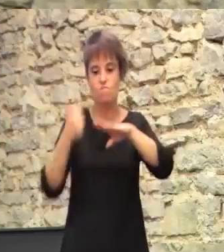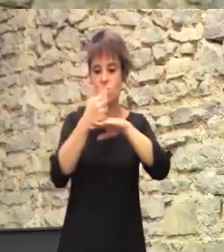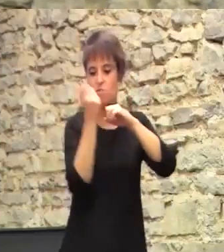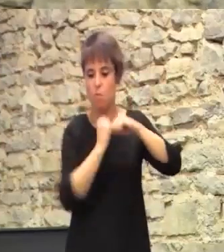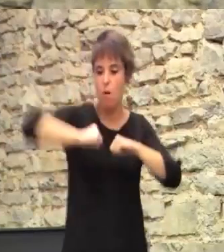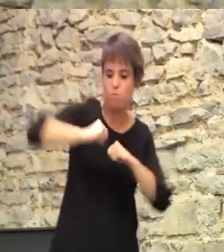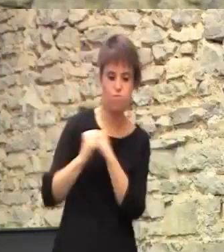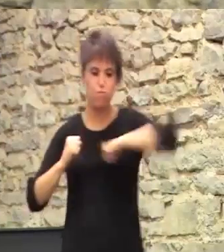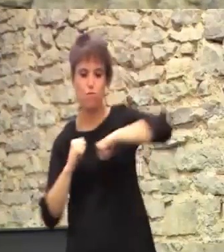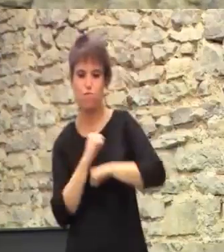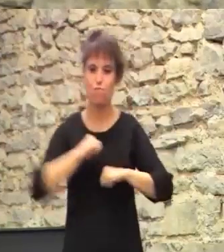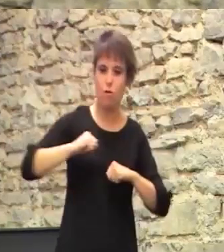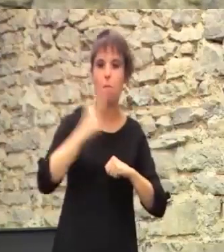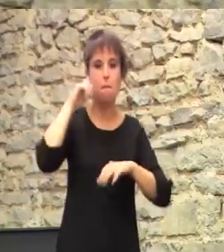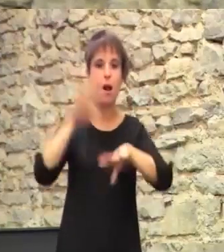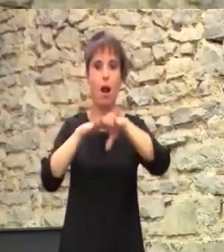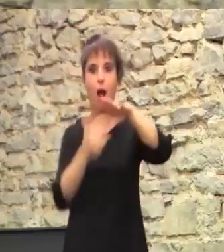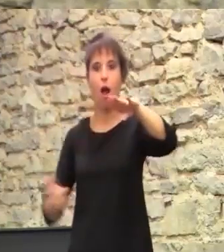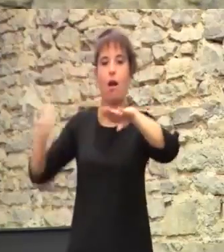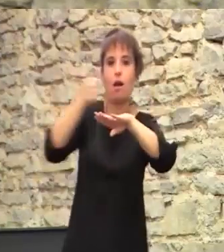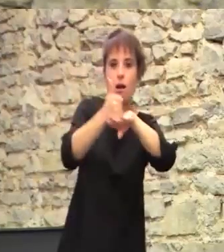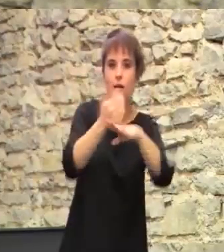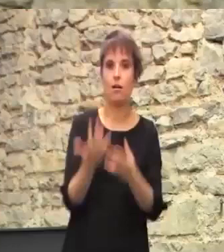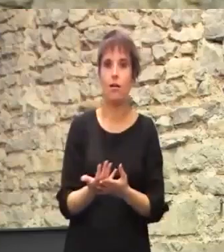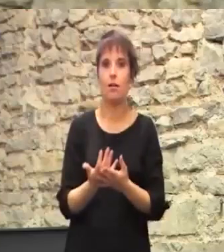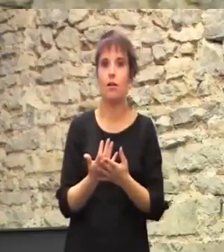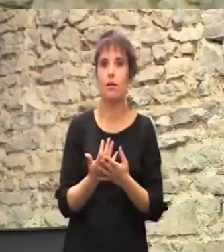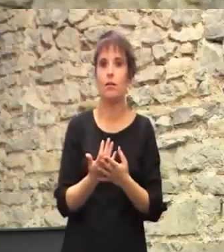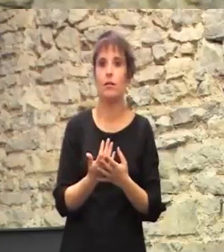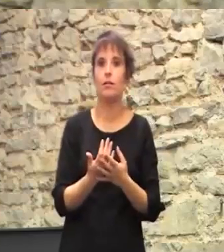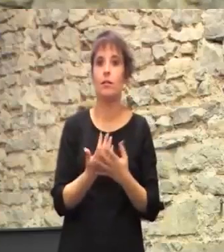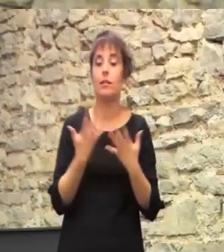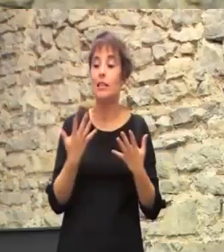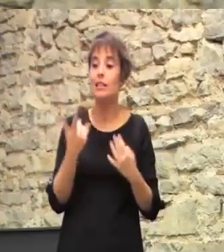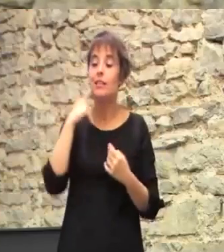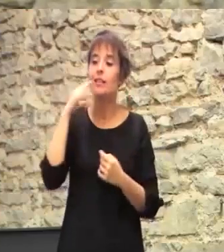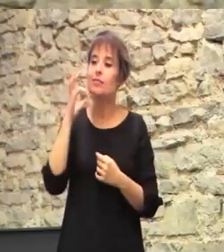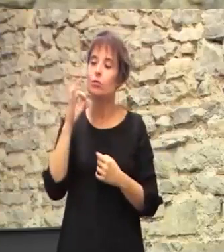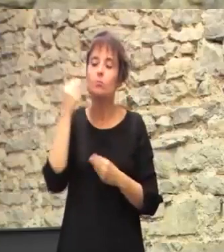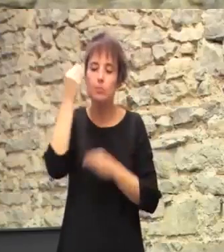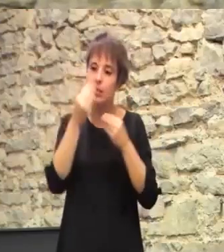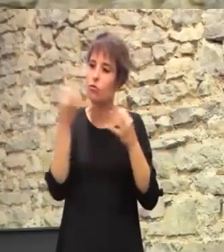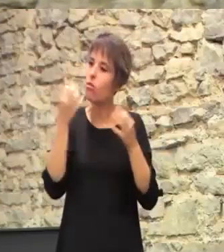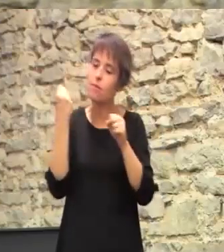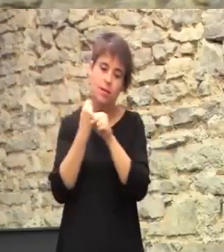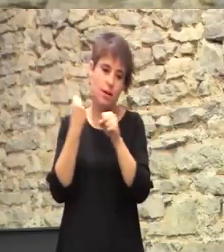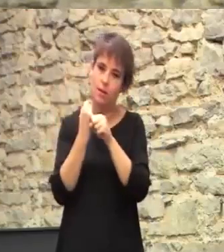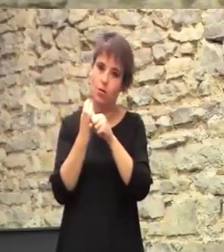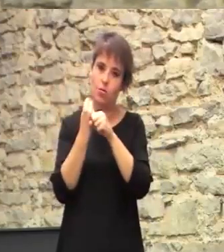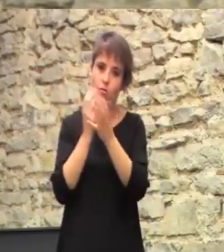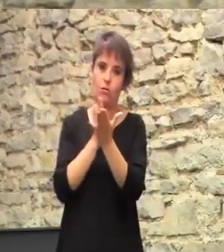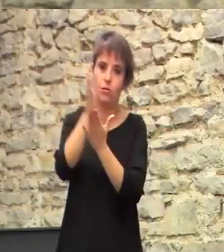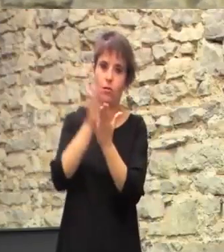poder importantes es decir y sin embargo creo que tenemos que trabajar tres temas fundamentales